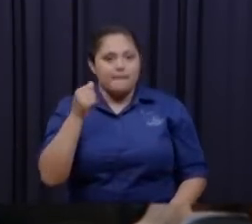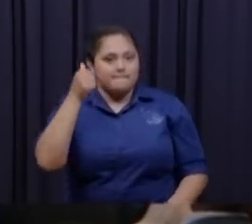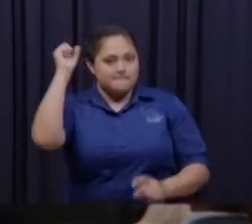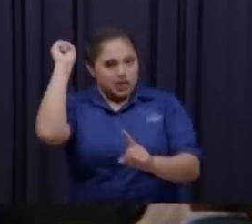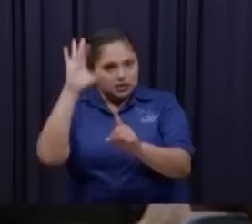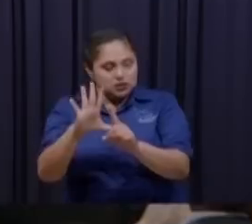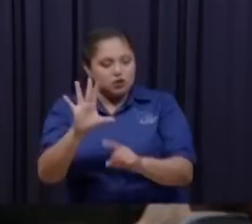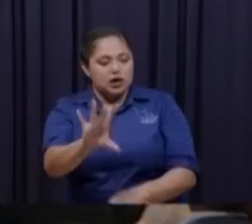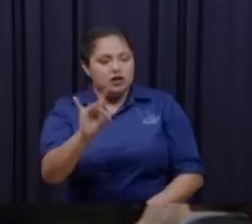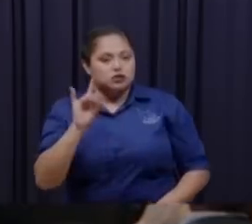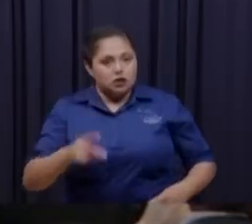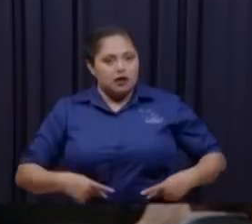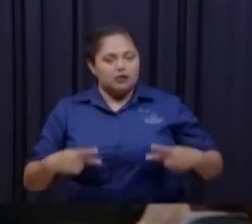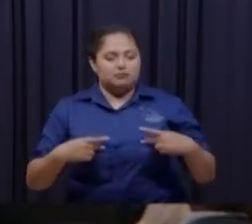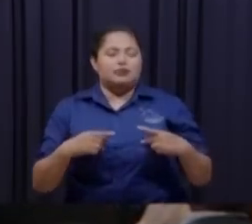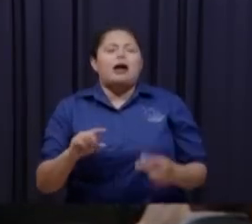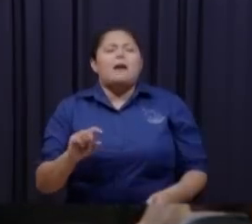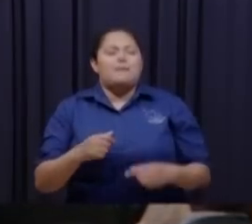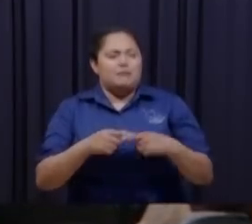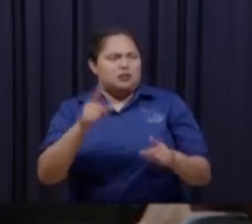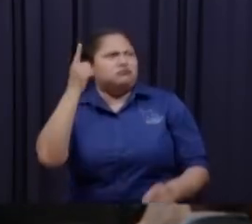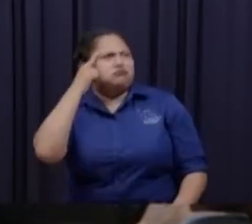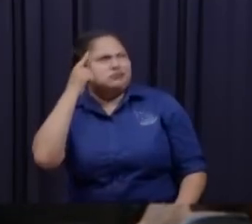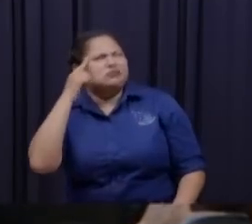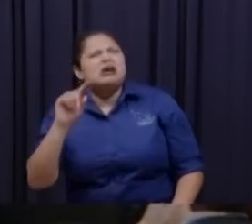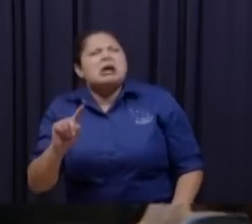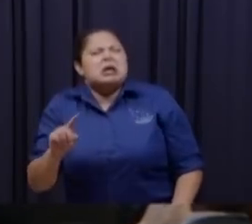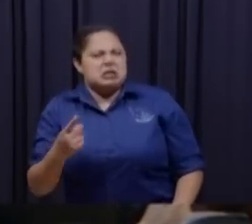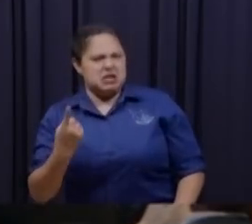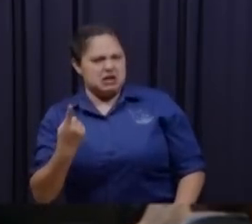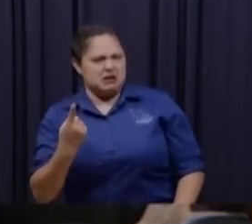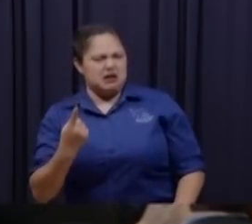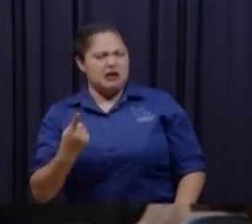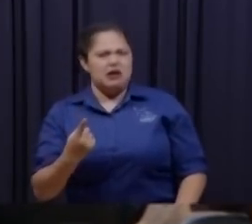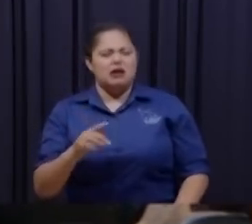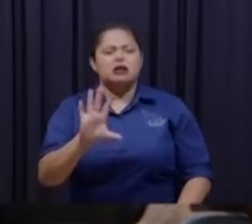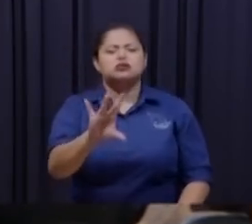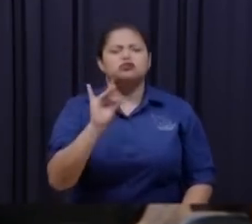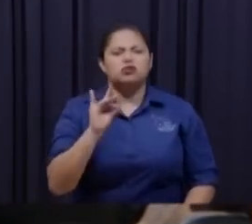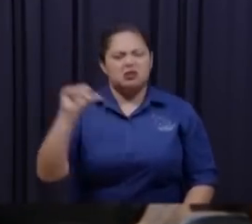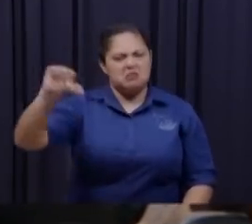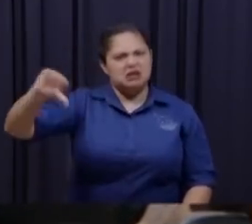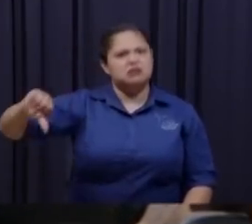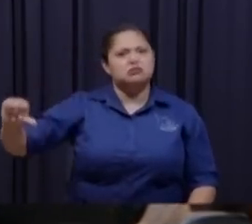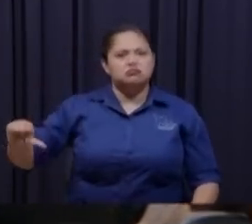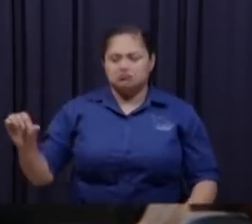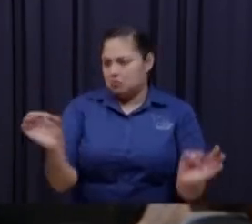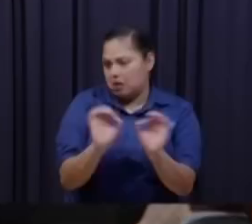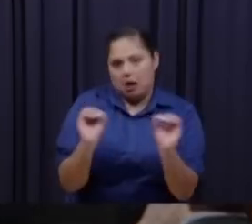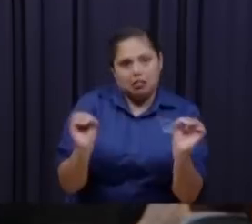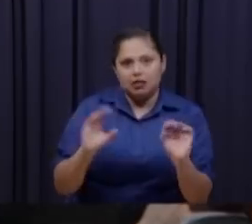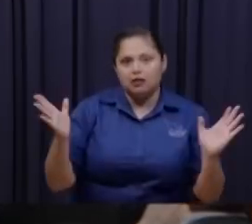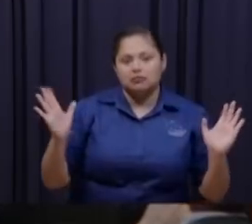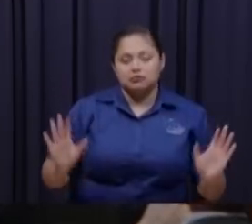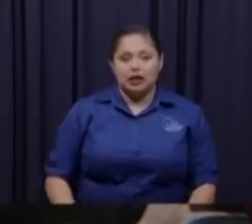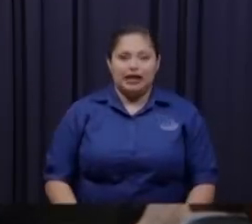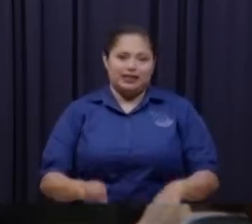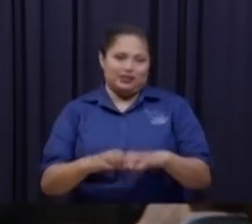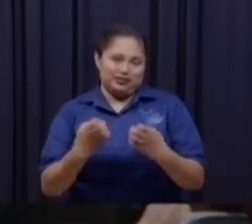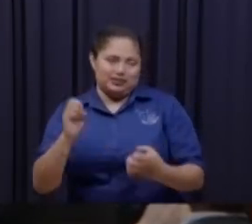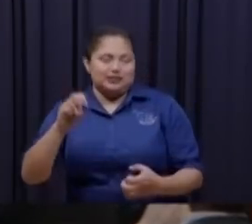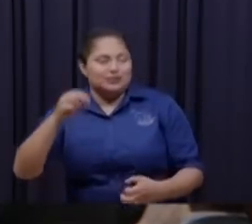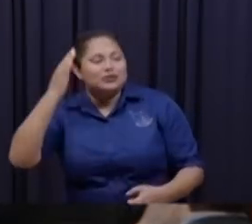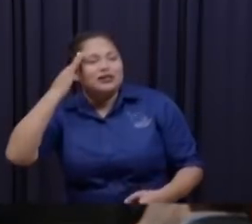en su sano juicio va a escoger la maldición, hermano? Nadie. Pero entonces tenemos que saber cómo se hace. Luego, cuando